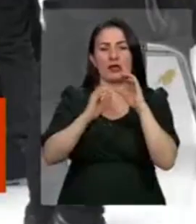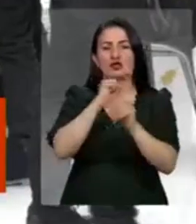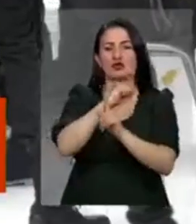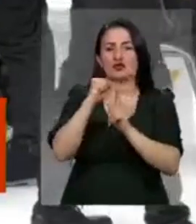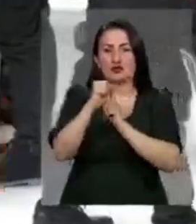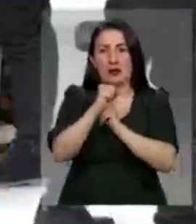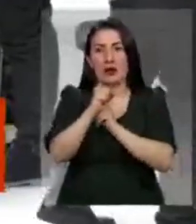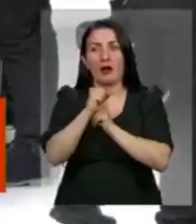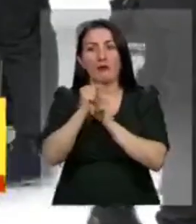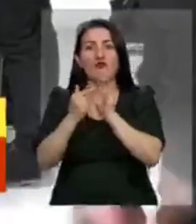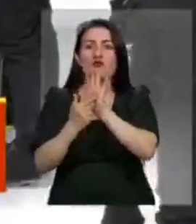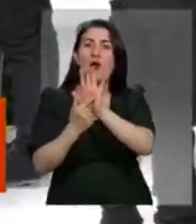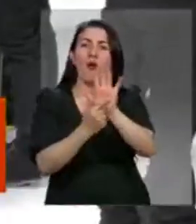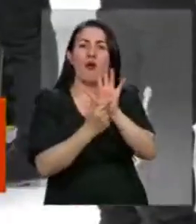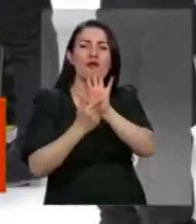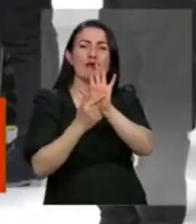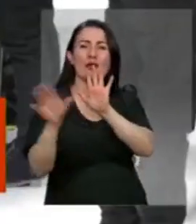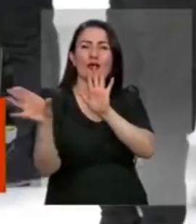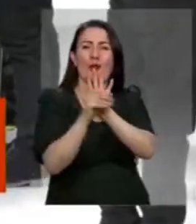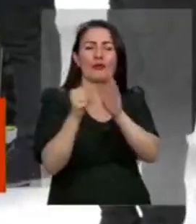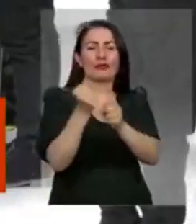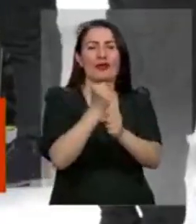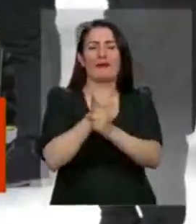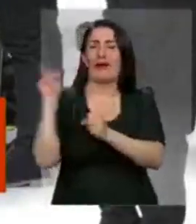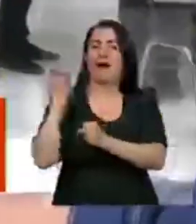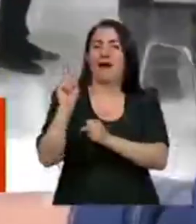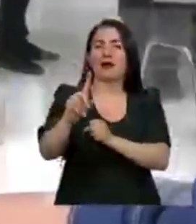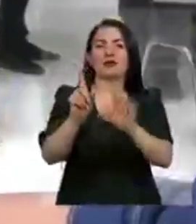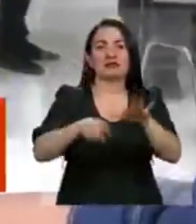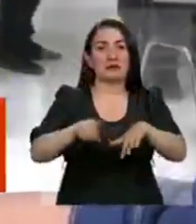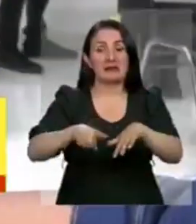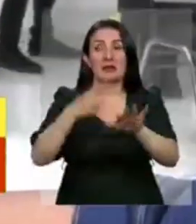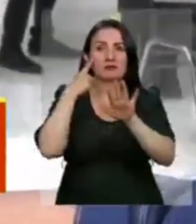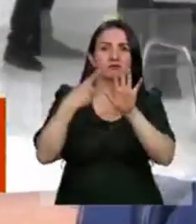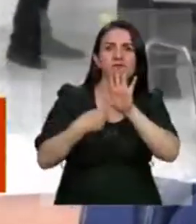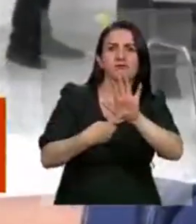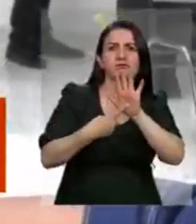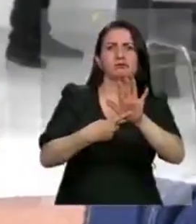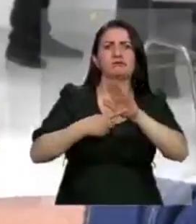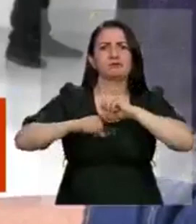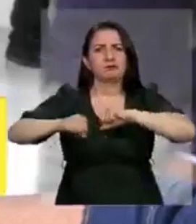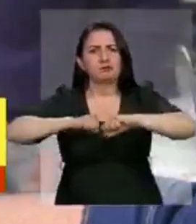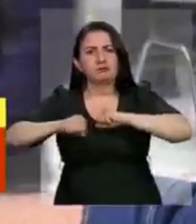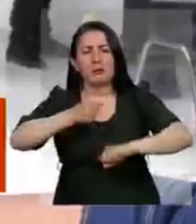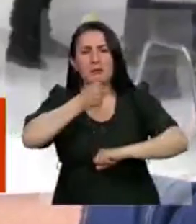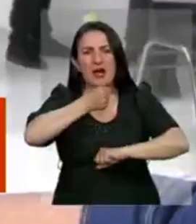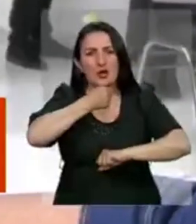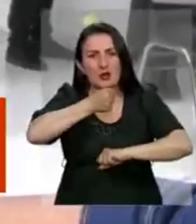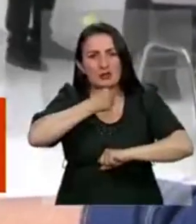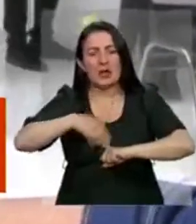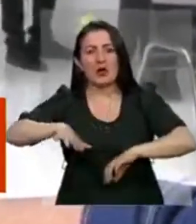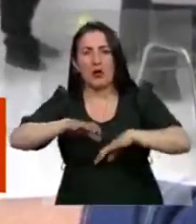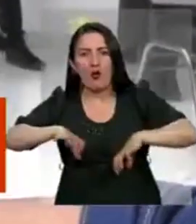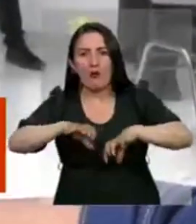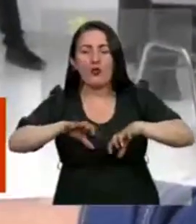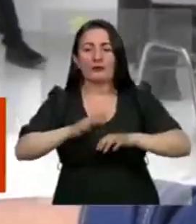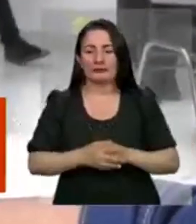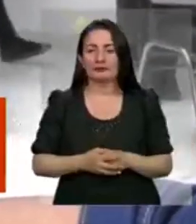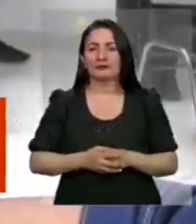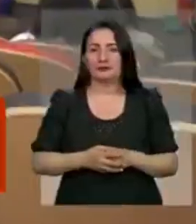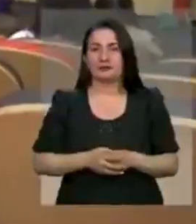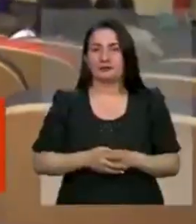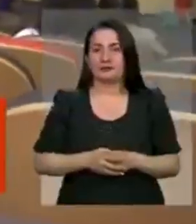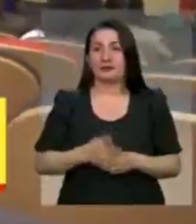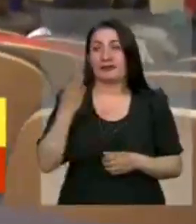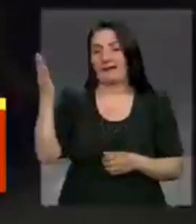Hemos podido mostrar todos los trabajos que hemos realizado a lo largo del semestre. Hemos podido batir el oficio del periodista y cómo es que alterar el periodismo, tomando el